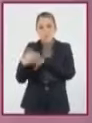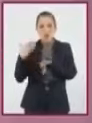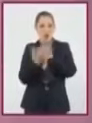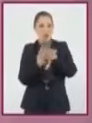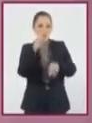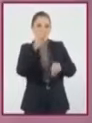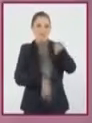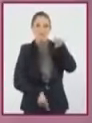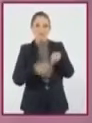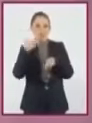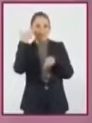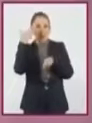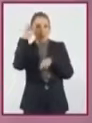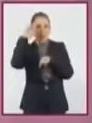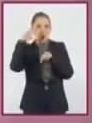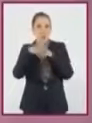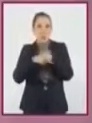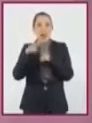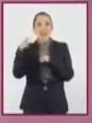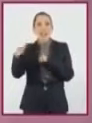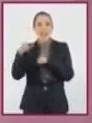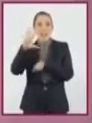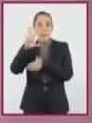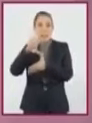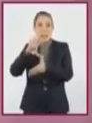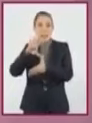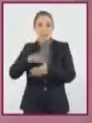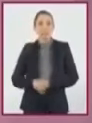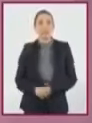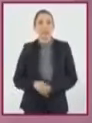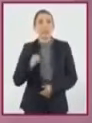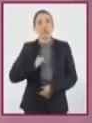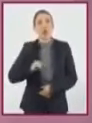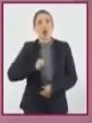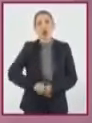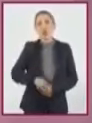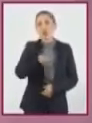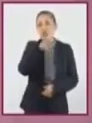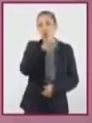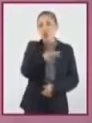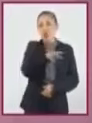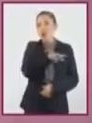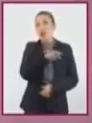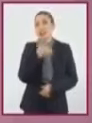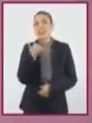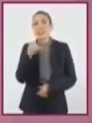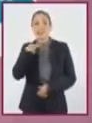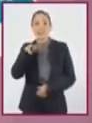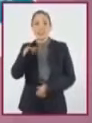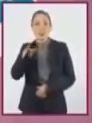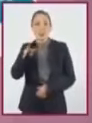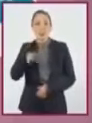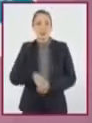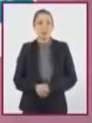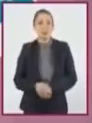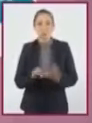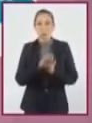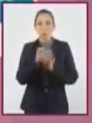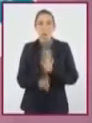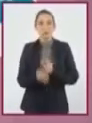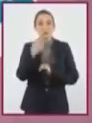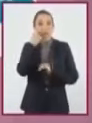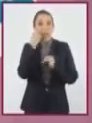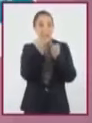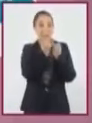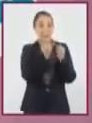la monarquía en Europa y en América, en los siglos XVIII y XIX. Por ejemplo,